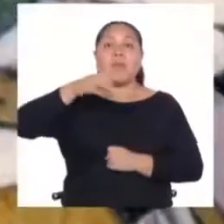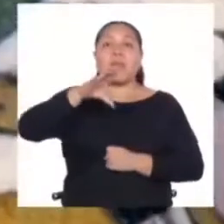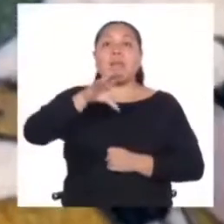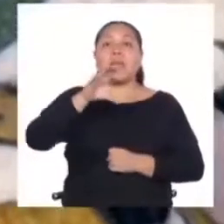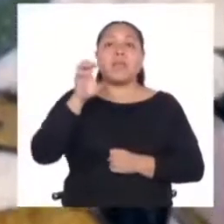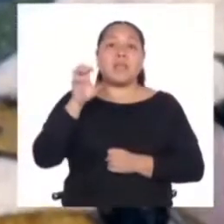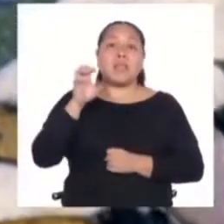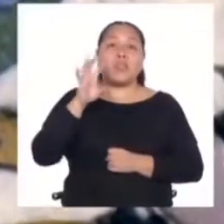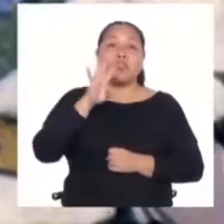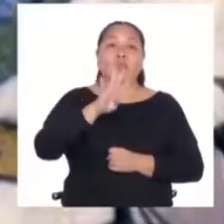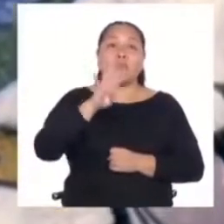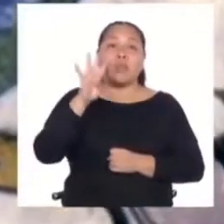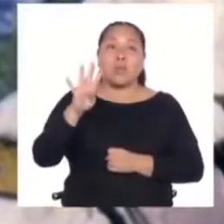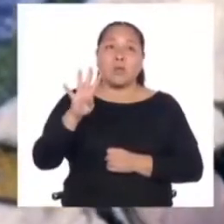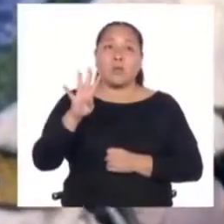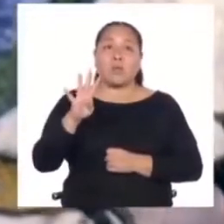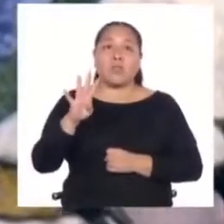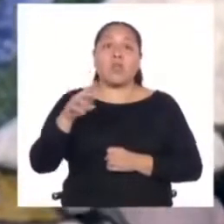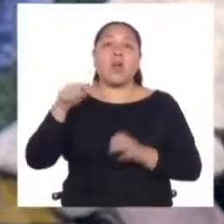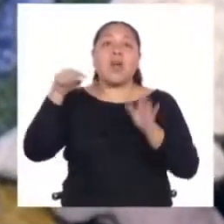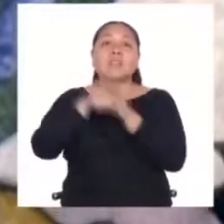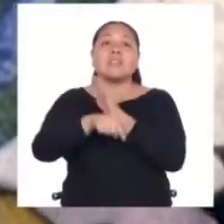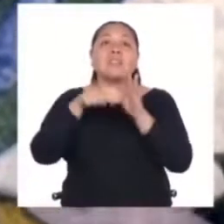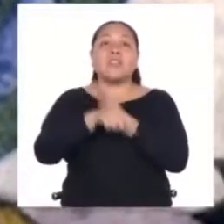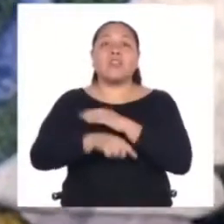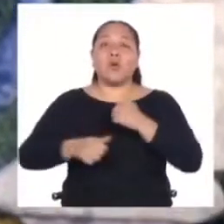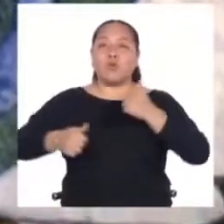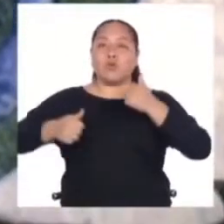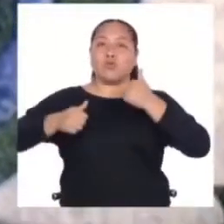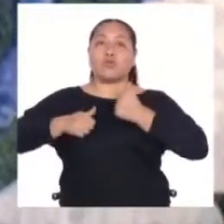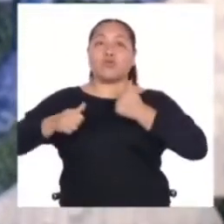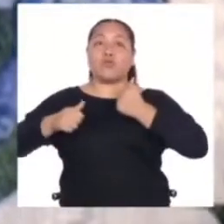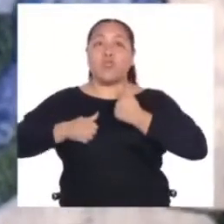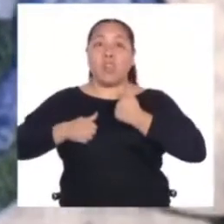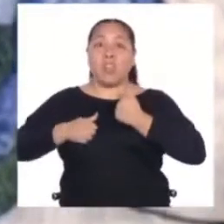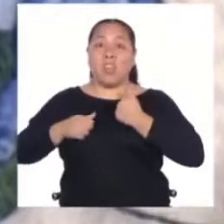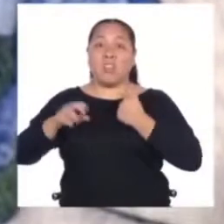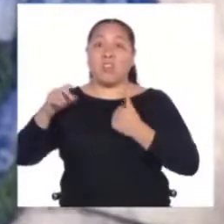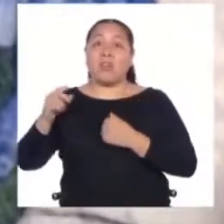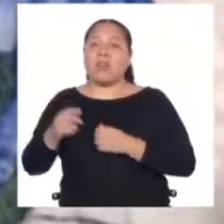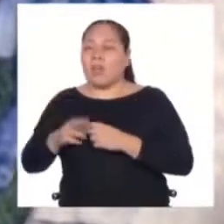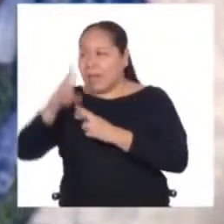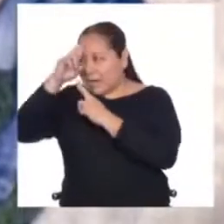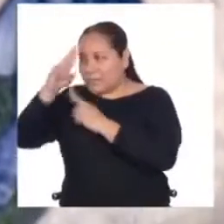fue asesinado por un soldado almagrista refugiado en ese lugar.